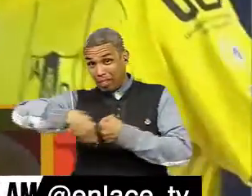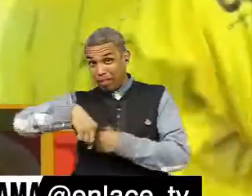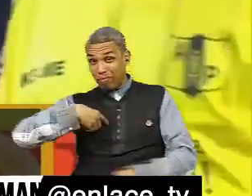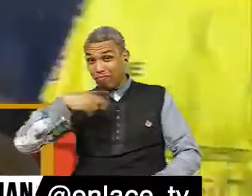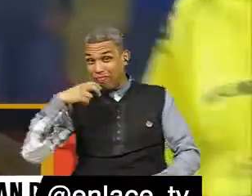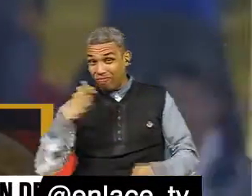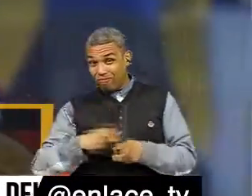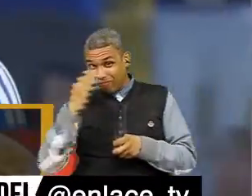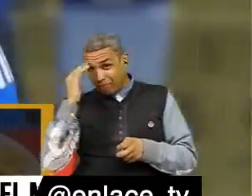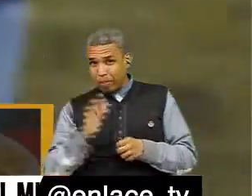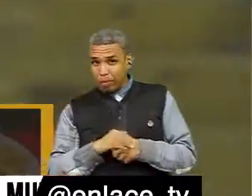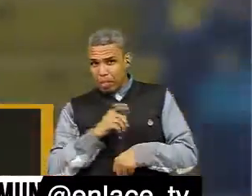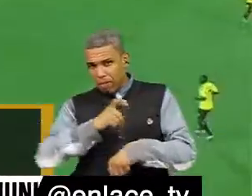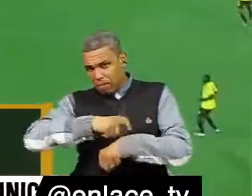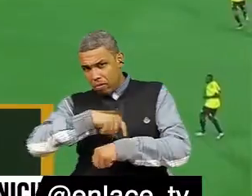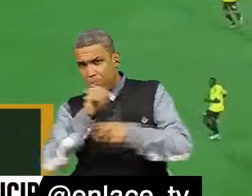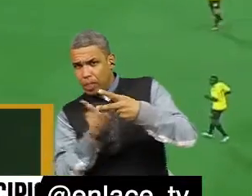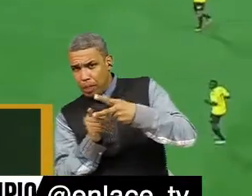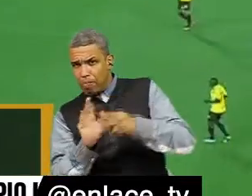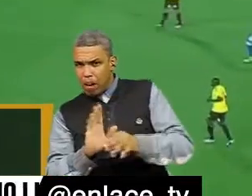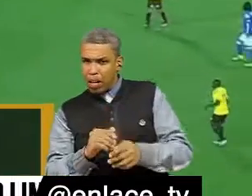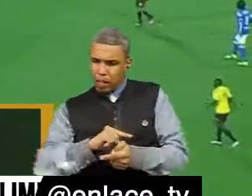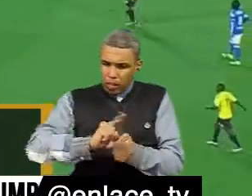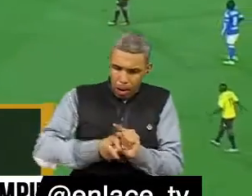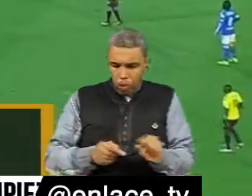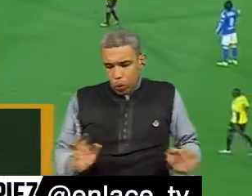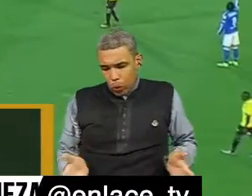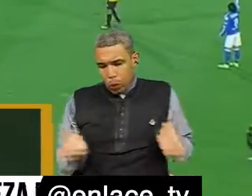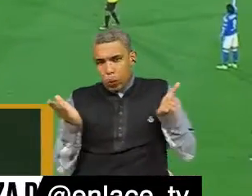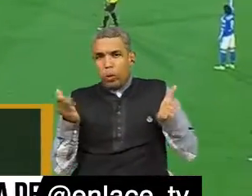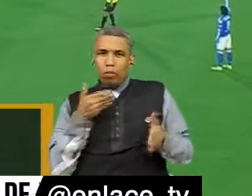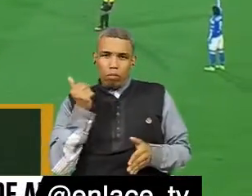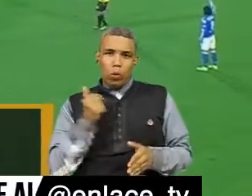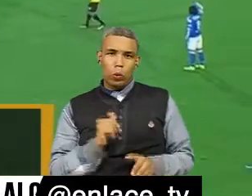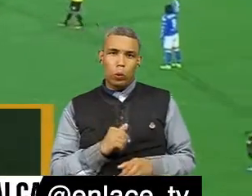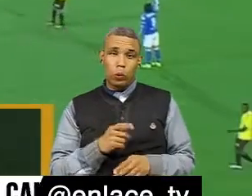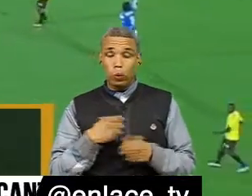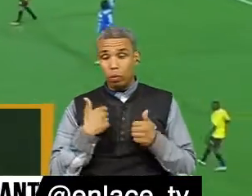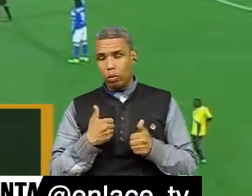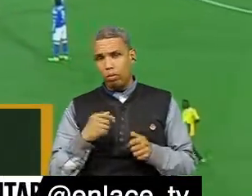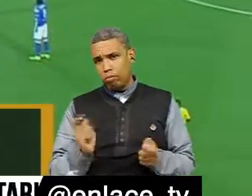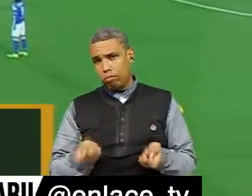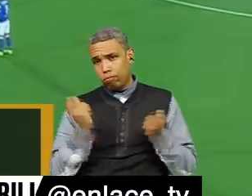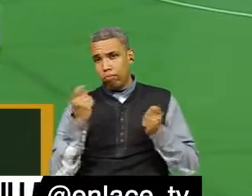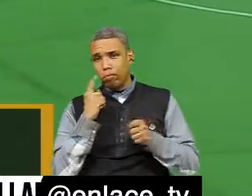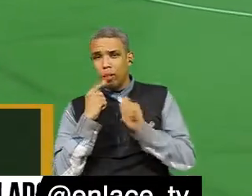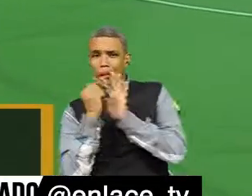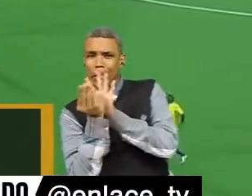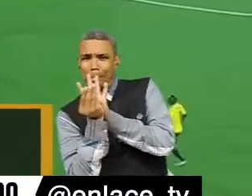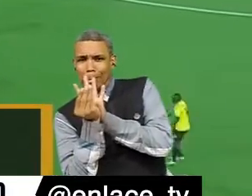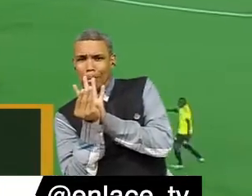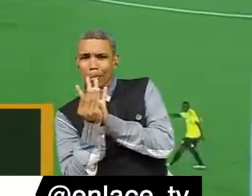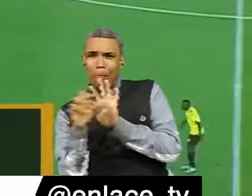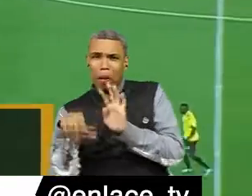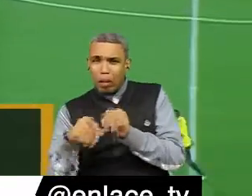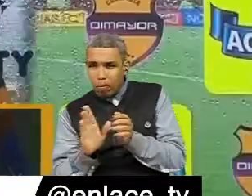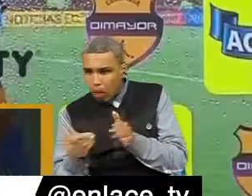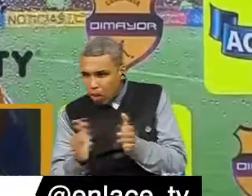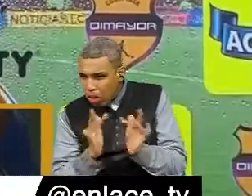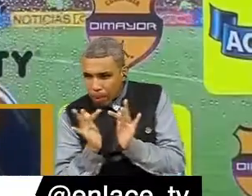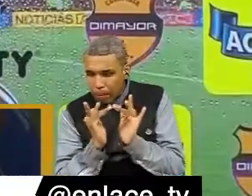En el segundo tiempo encontramos más el partido, afortunadamente pudimos sacar los 3 puntos. Pienso que teníamos falla en la mitad, estaba jugando muy solo el volante 6 de